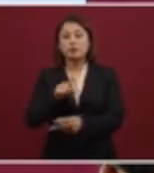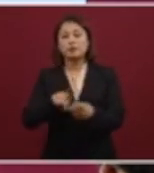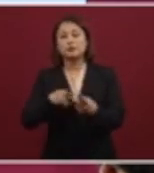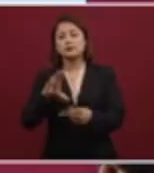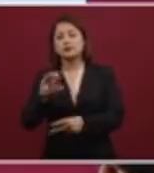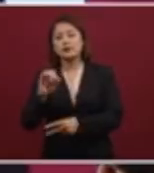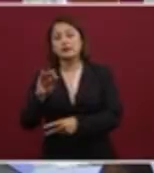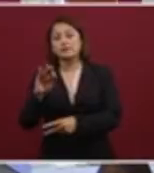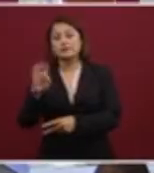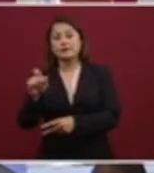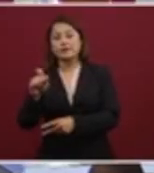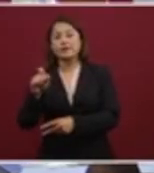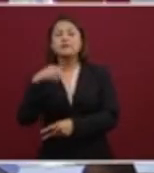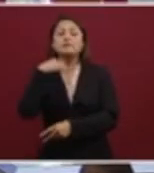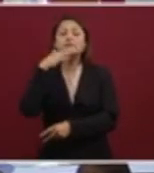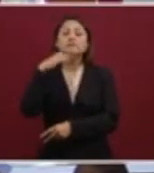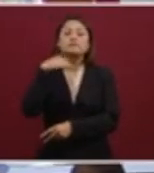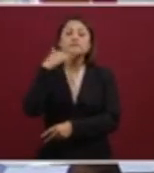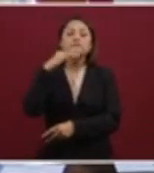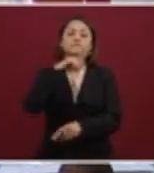Electricidad.